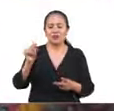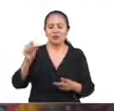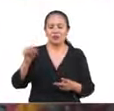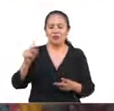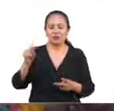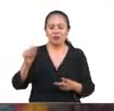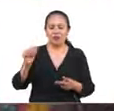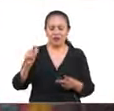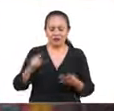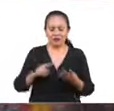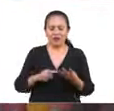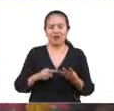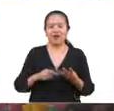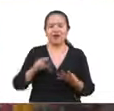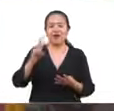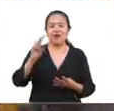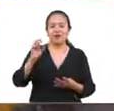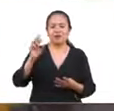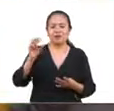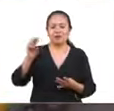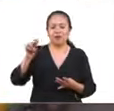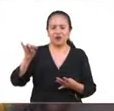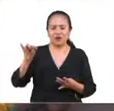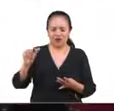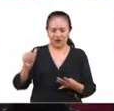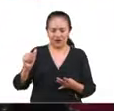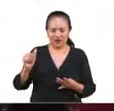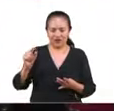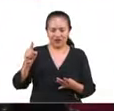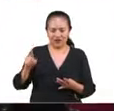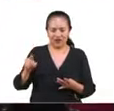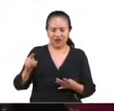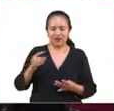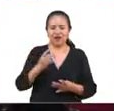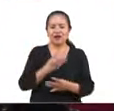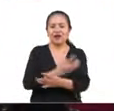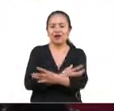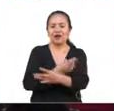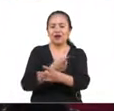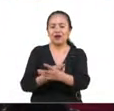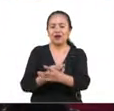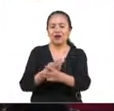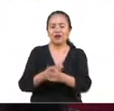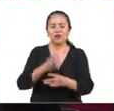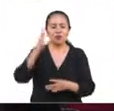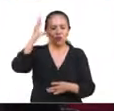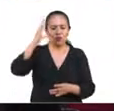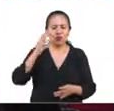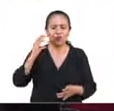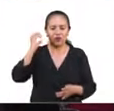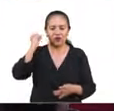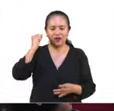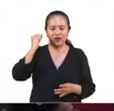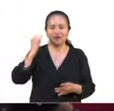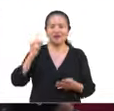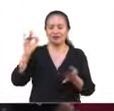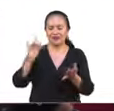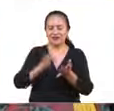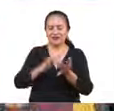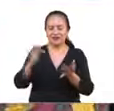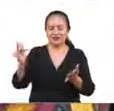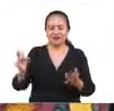a Verónica Angélica Hernández Hernández, nuestra coordinadora en Morelos,